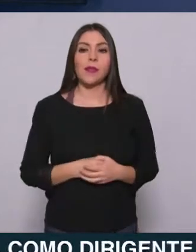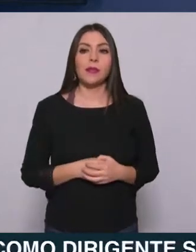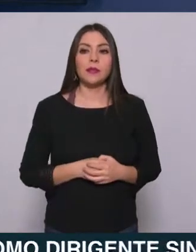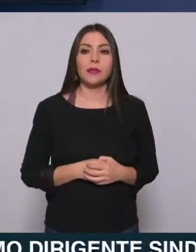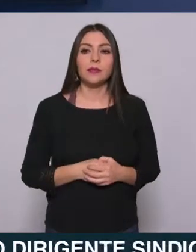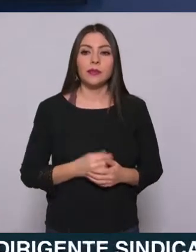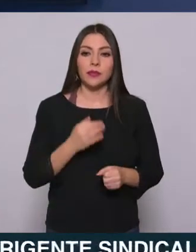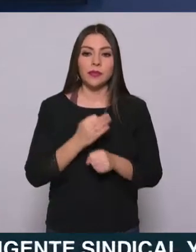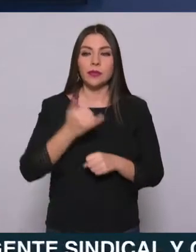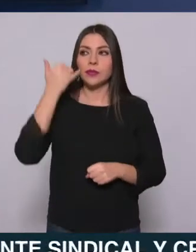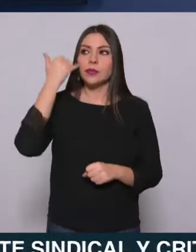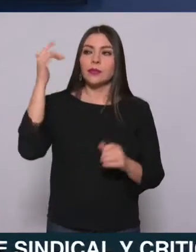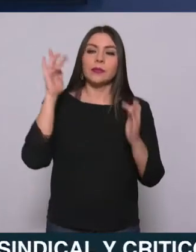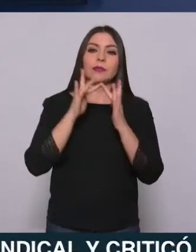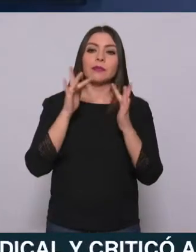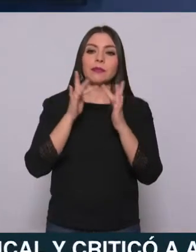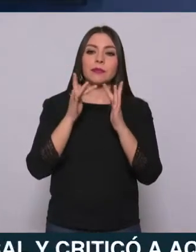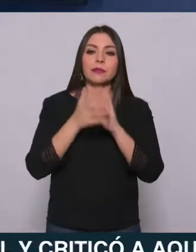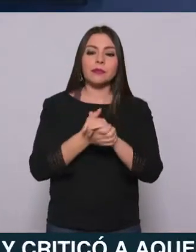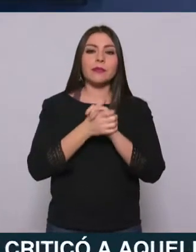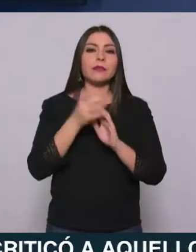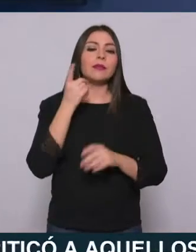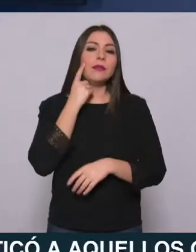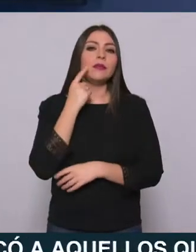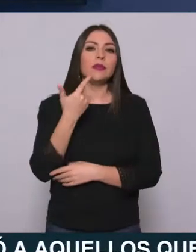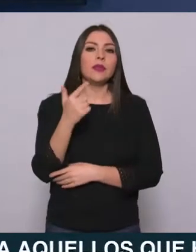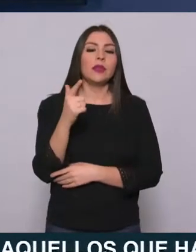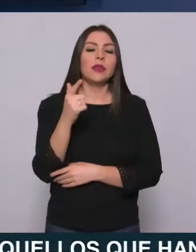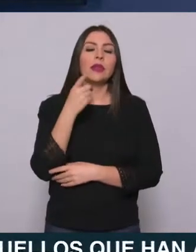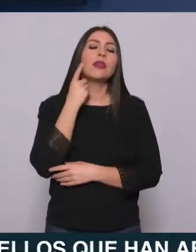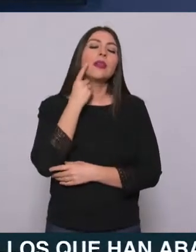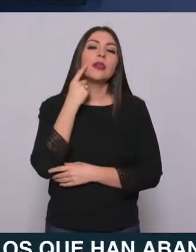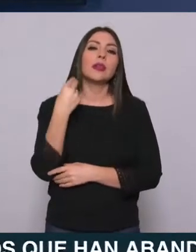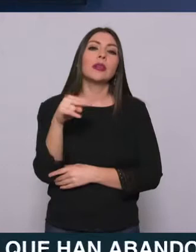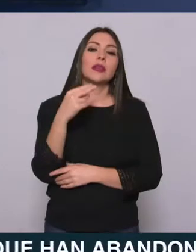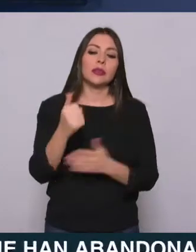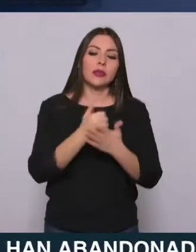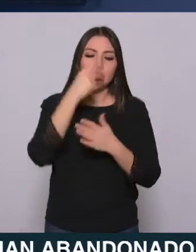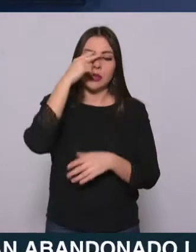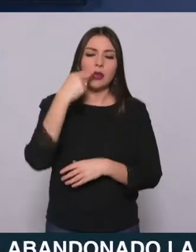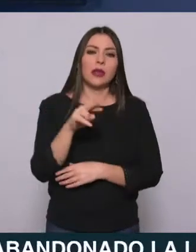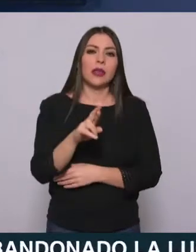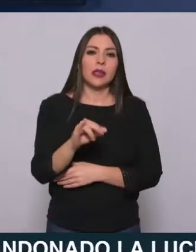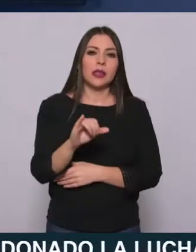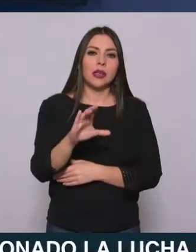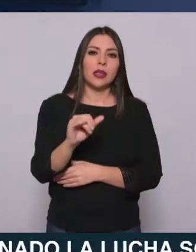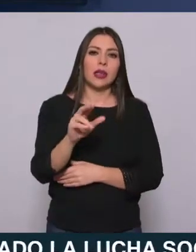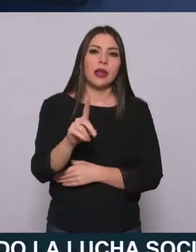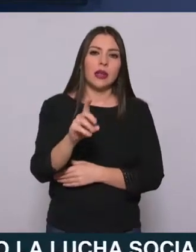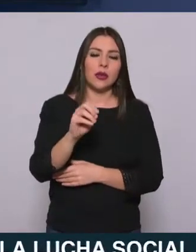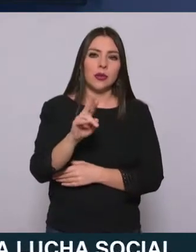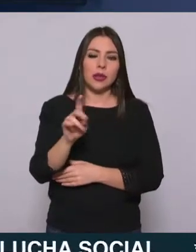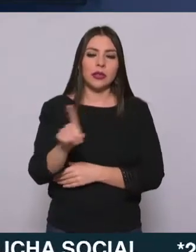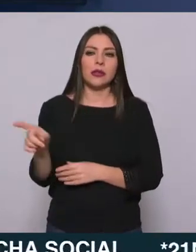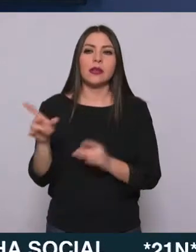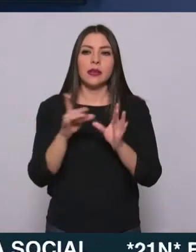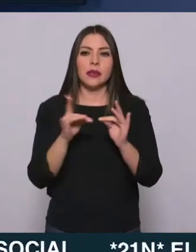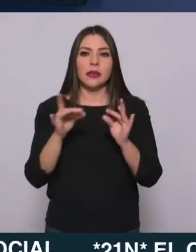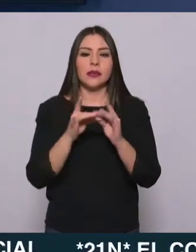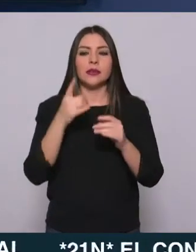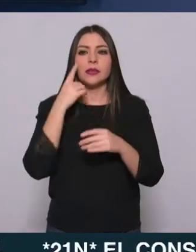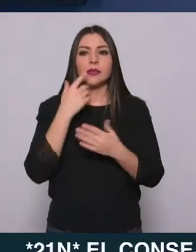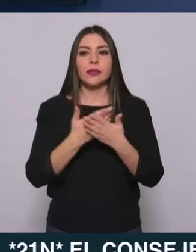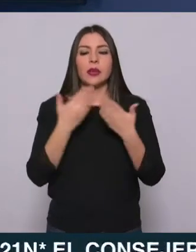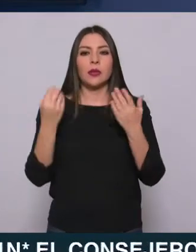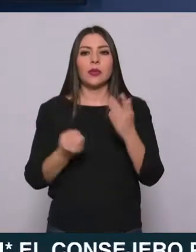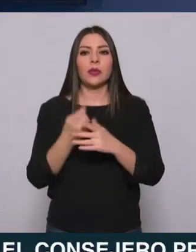En la línea telefónica saludamos con mucho gusto al diputado local, a Ricardo Ruiz. Con él vamos a conversar sobre su ratificación como coordinador del grupo